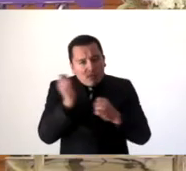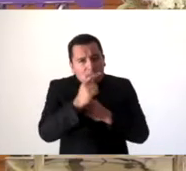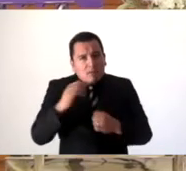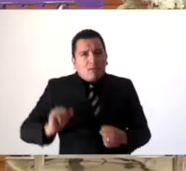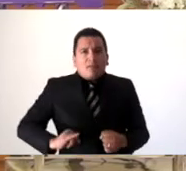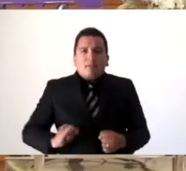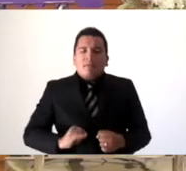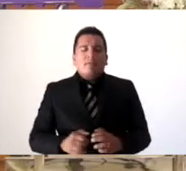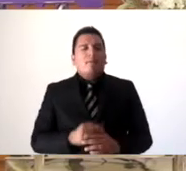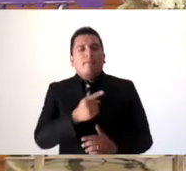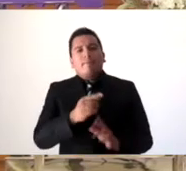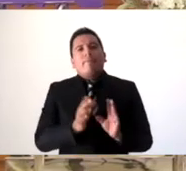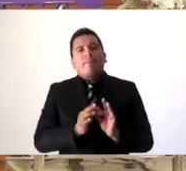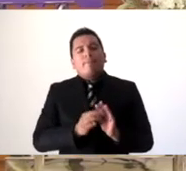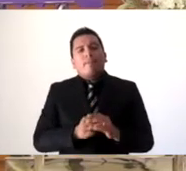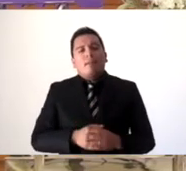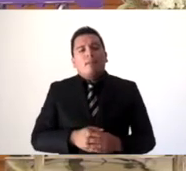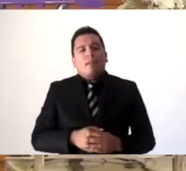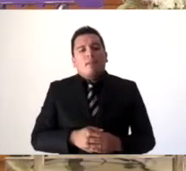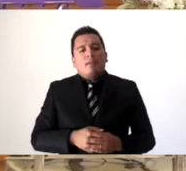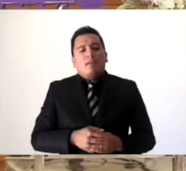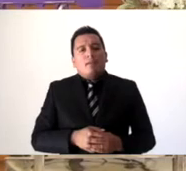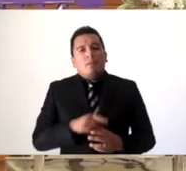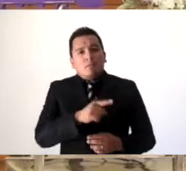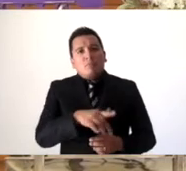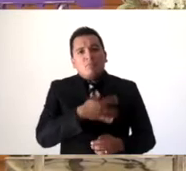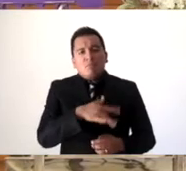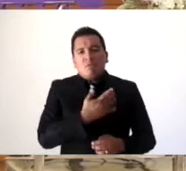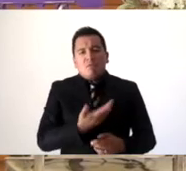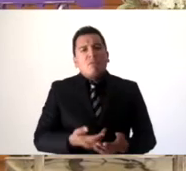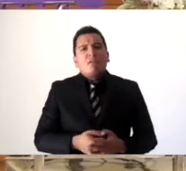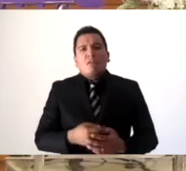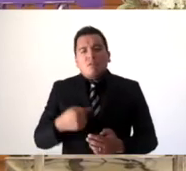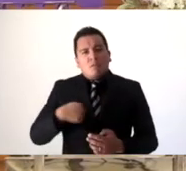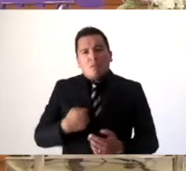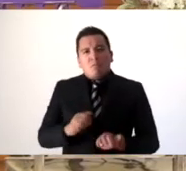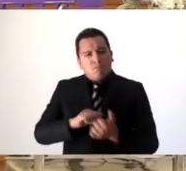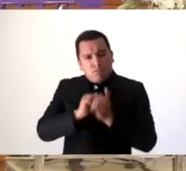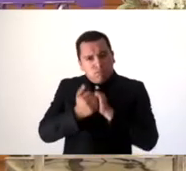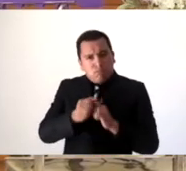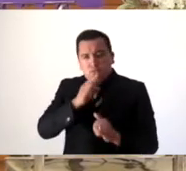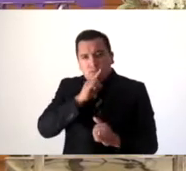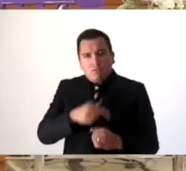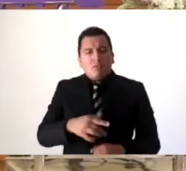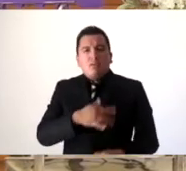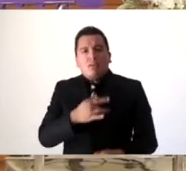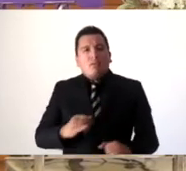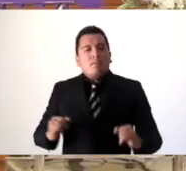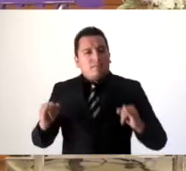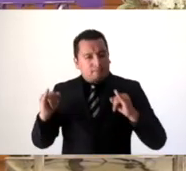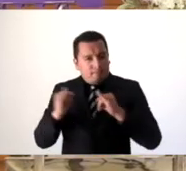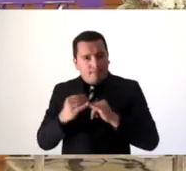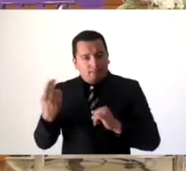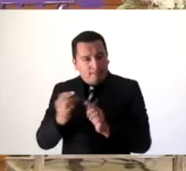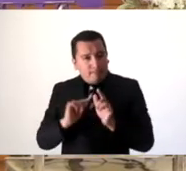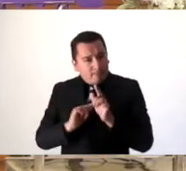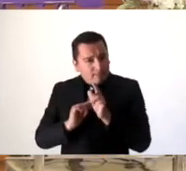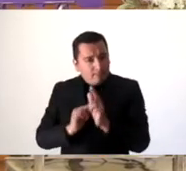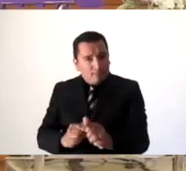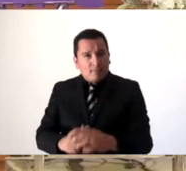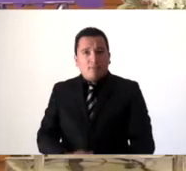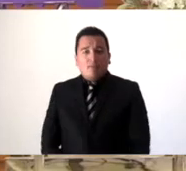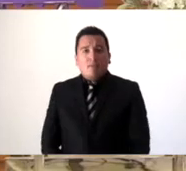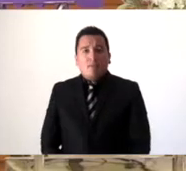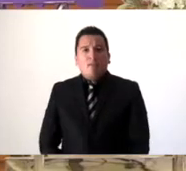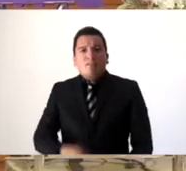llamó mucho la atención, de que te decías conservador, porque había que conservar ciertas instituciones,